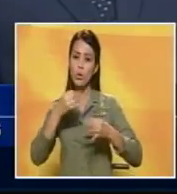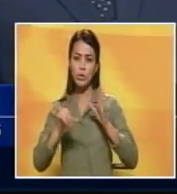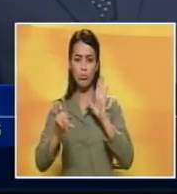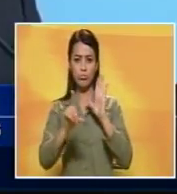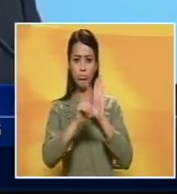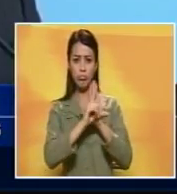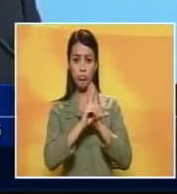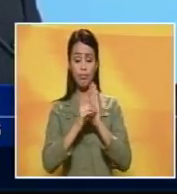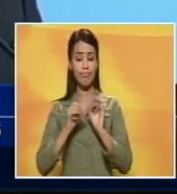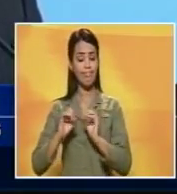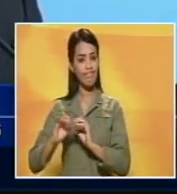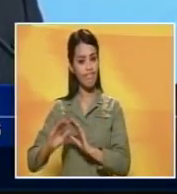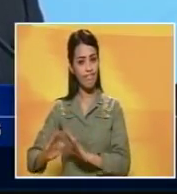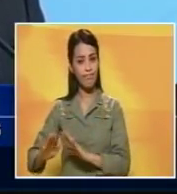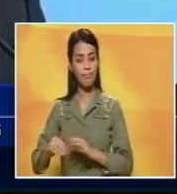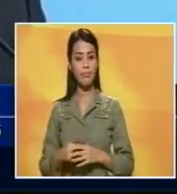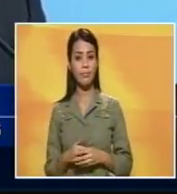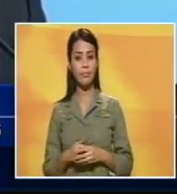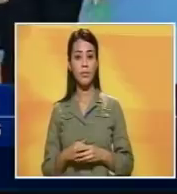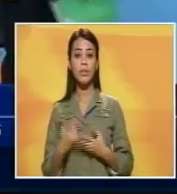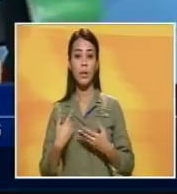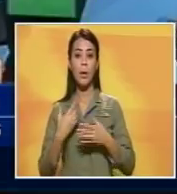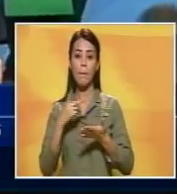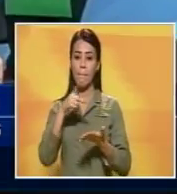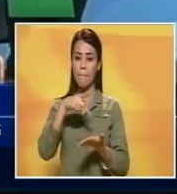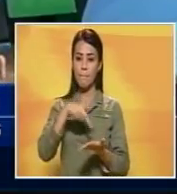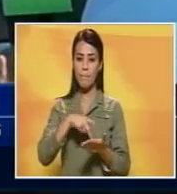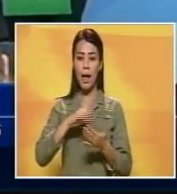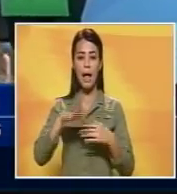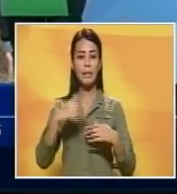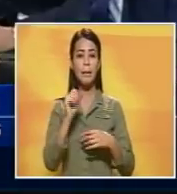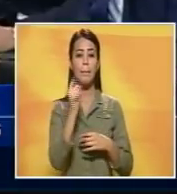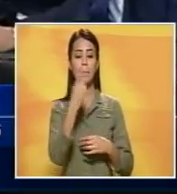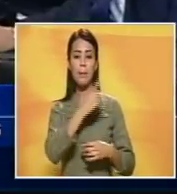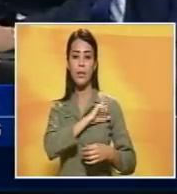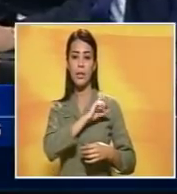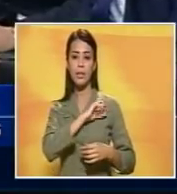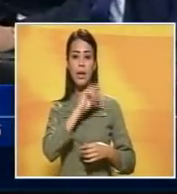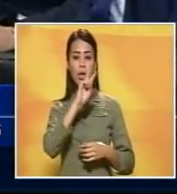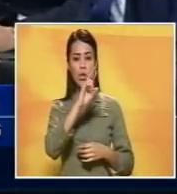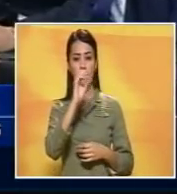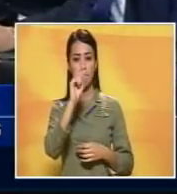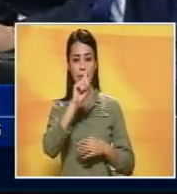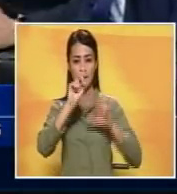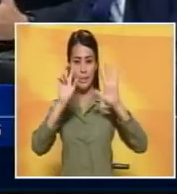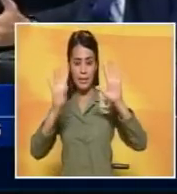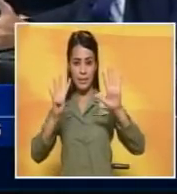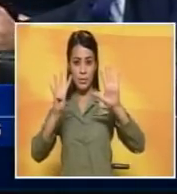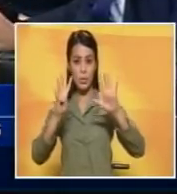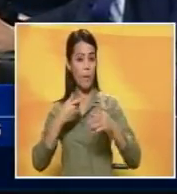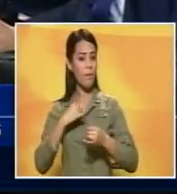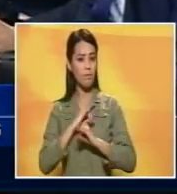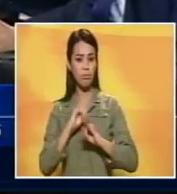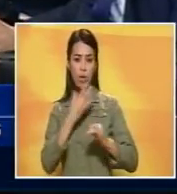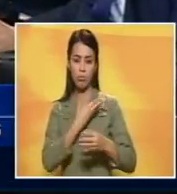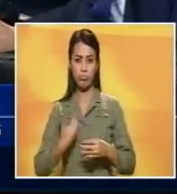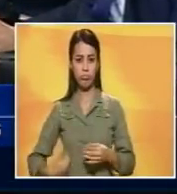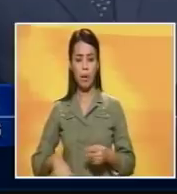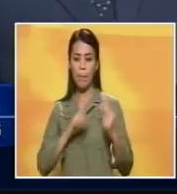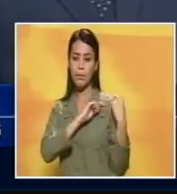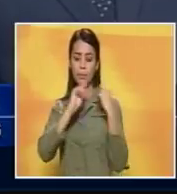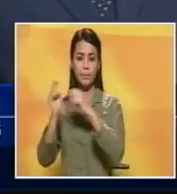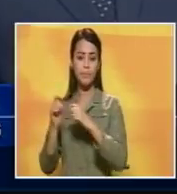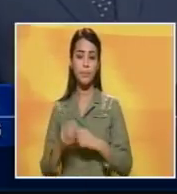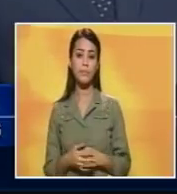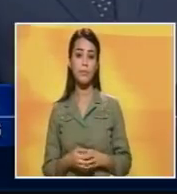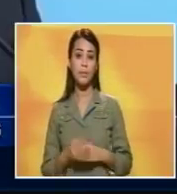haberle costado el cargo, por lo que permanecerá en el poder hasta el 1 de enero de 2019, cuando finaliza su mandato. Este miércoles, el jefe de Estado